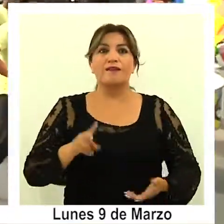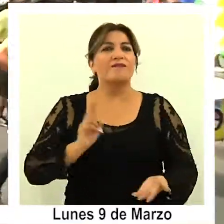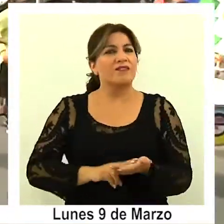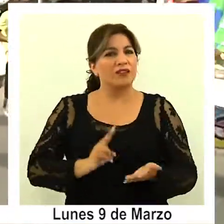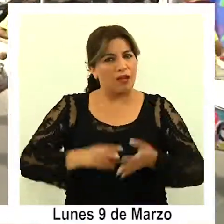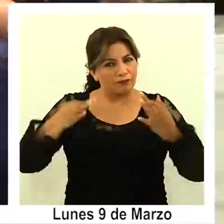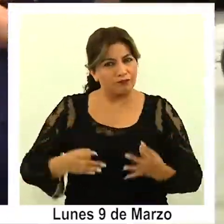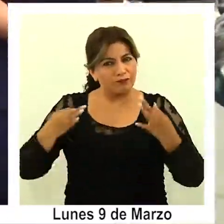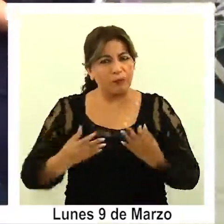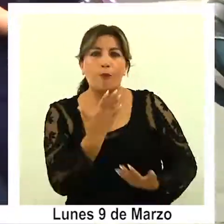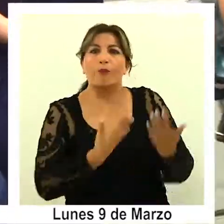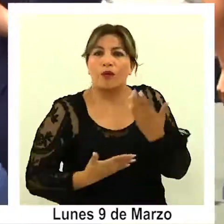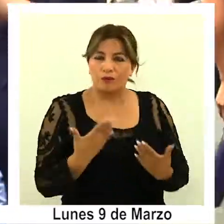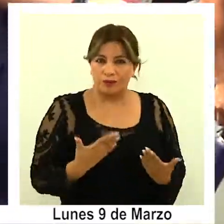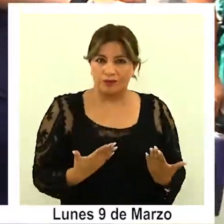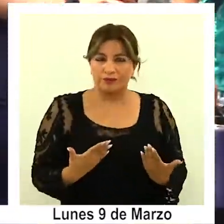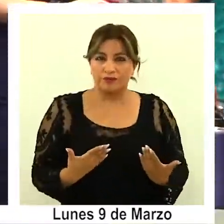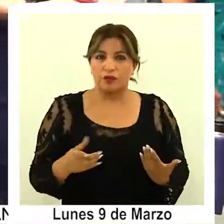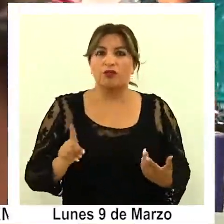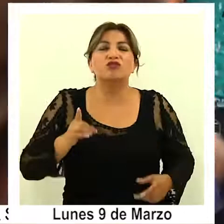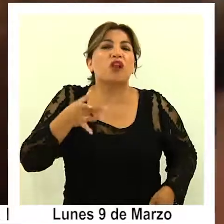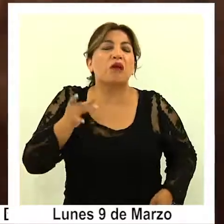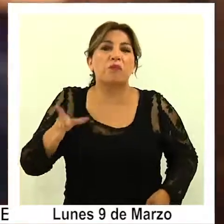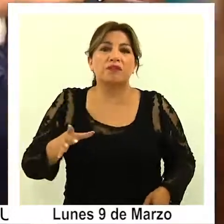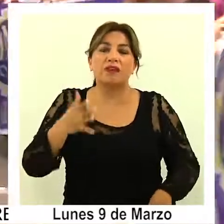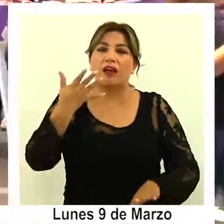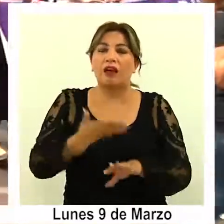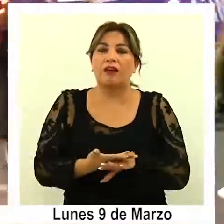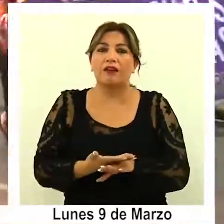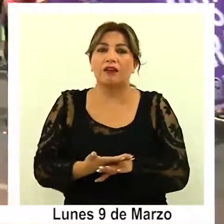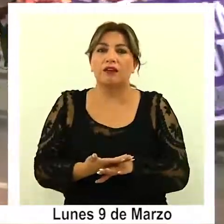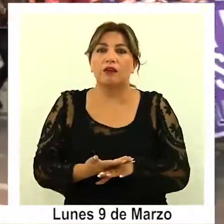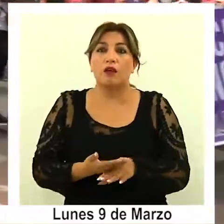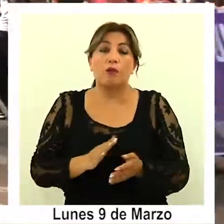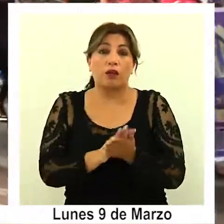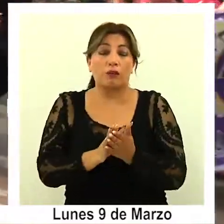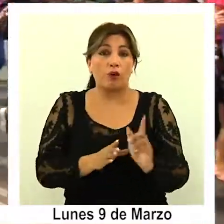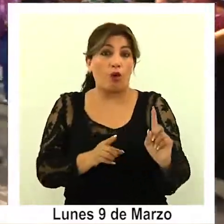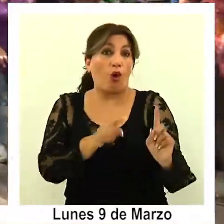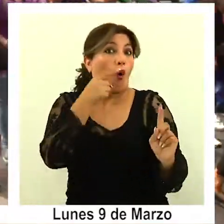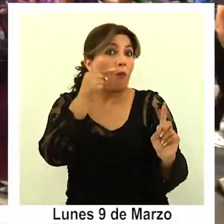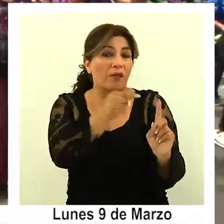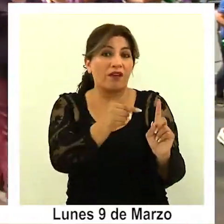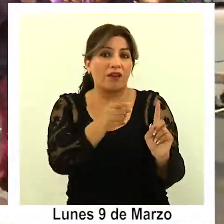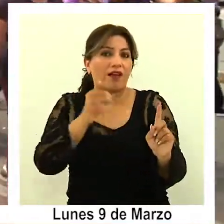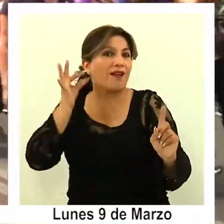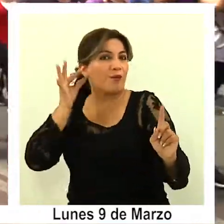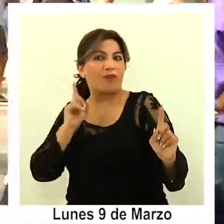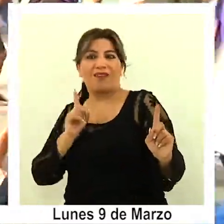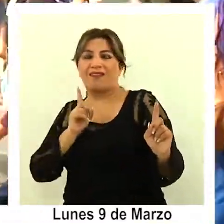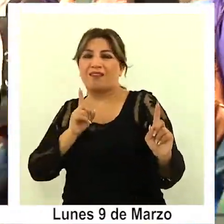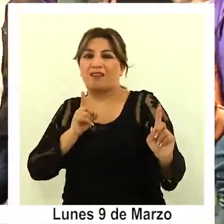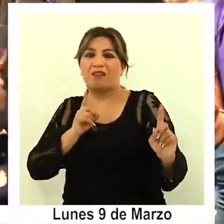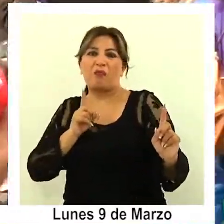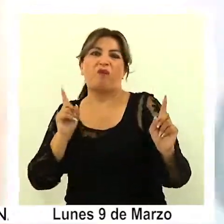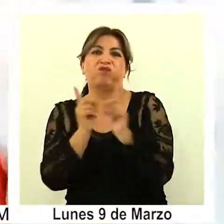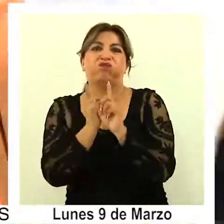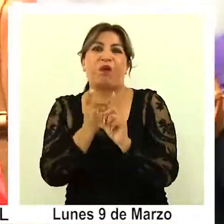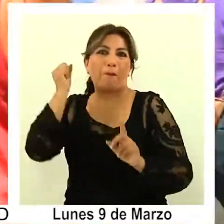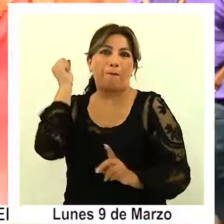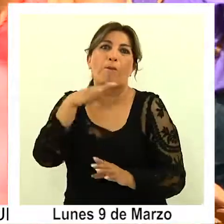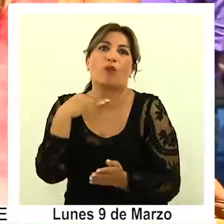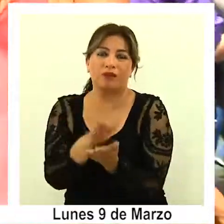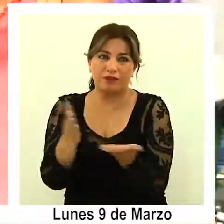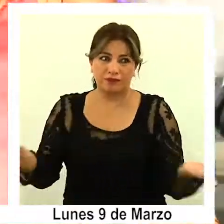nos protejan pero que nos protejan efectivamente porque no basta con que pongan una medida cautelar para lex sin embargo les después va simplemente